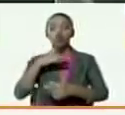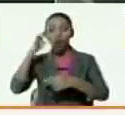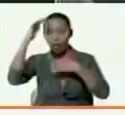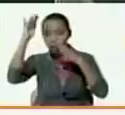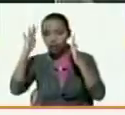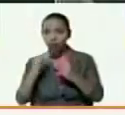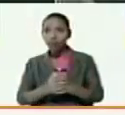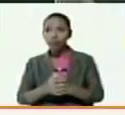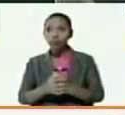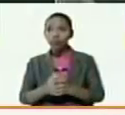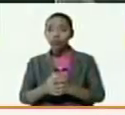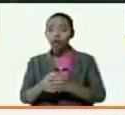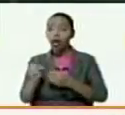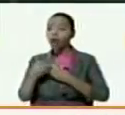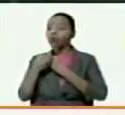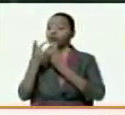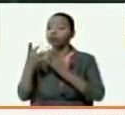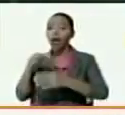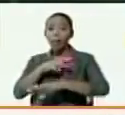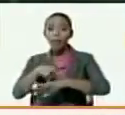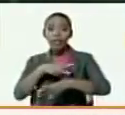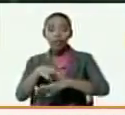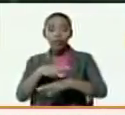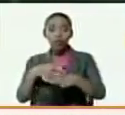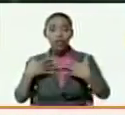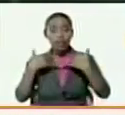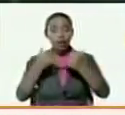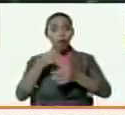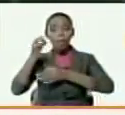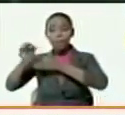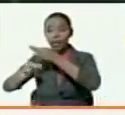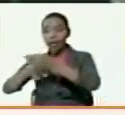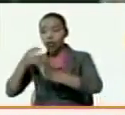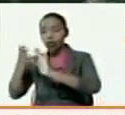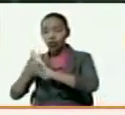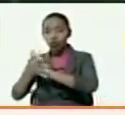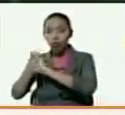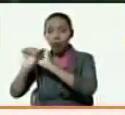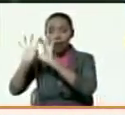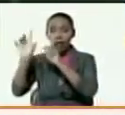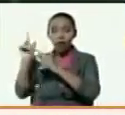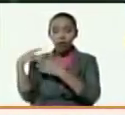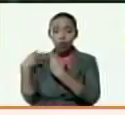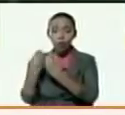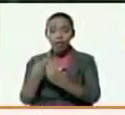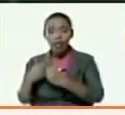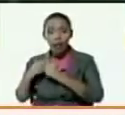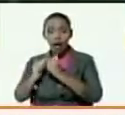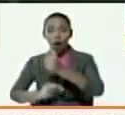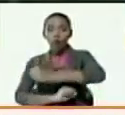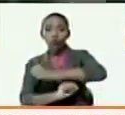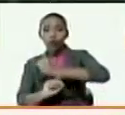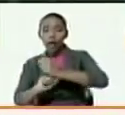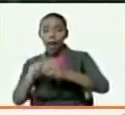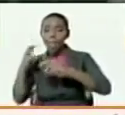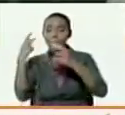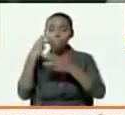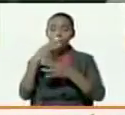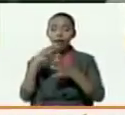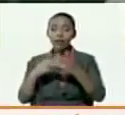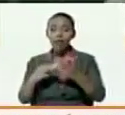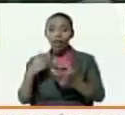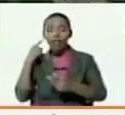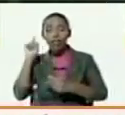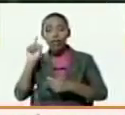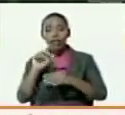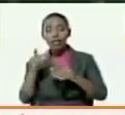sido entonces las declaraciones del ministro del Poder Popular para la Salud, Carlos Alvarado, en compañía de las autoridades en materia de seguridad, luego de esta